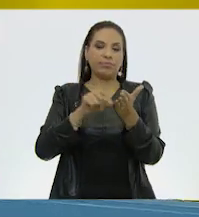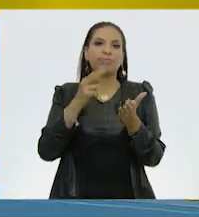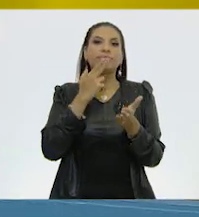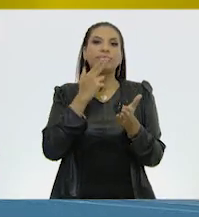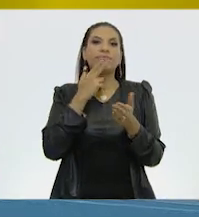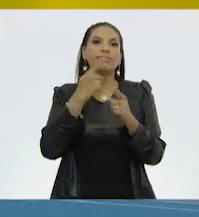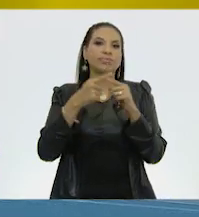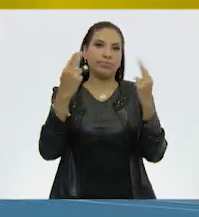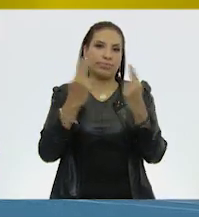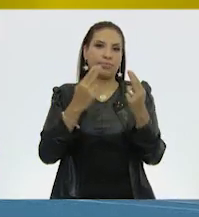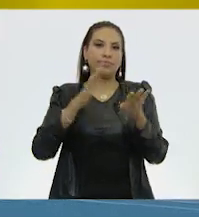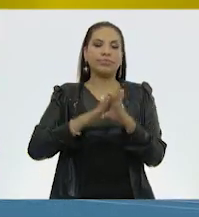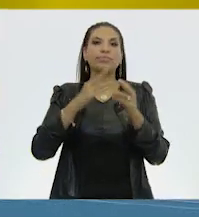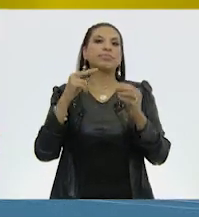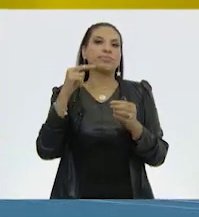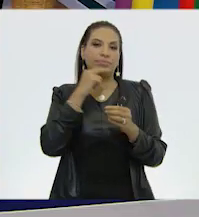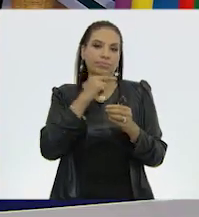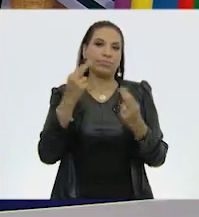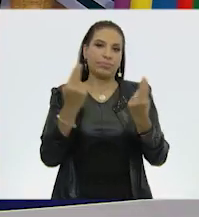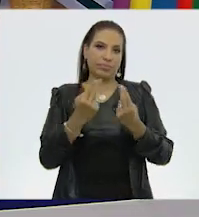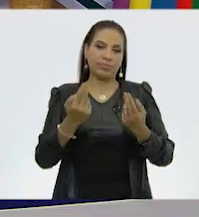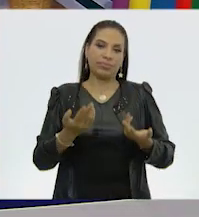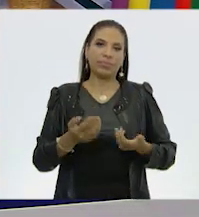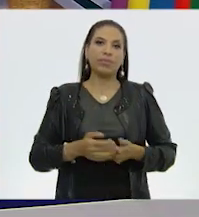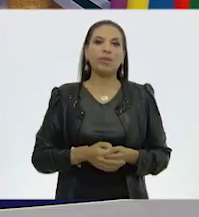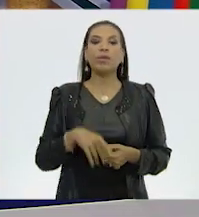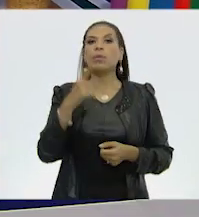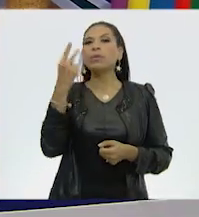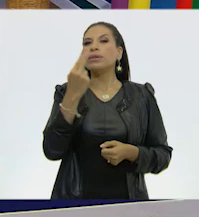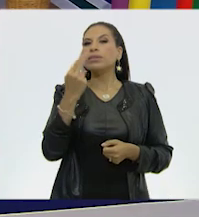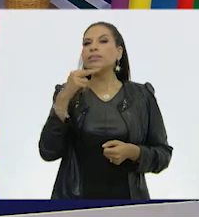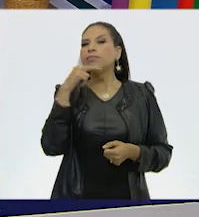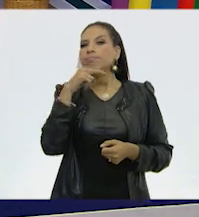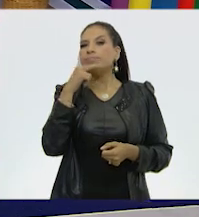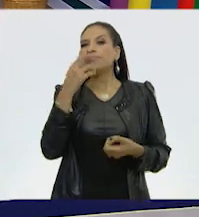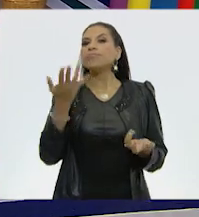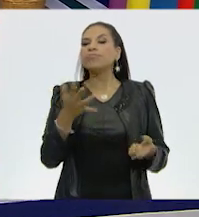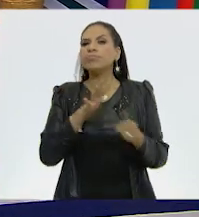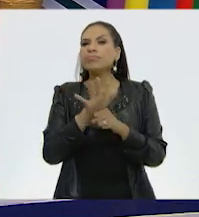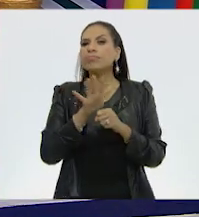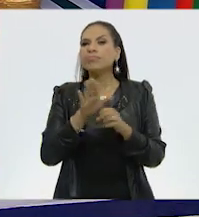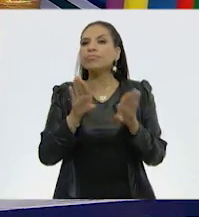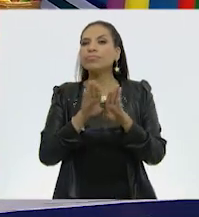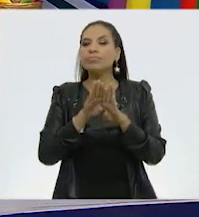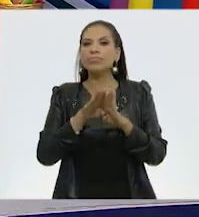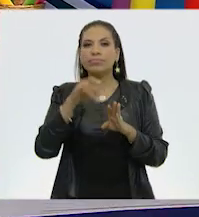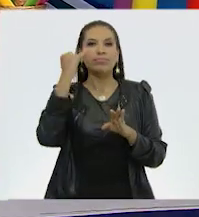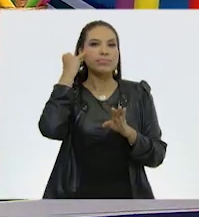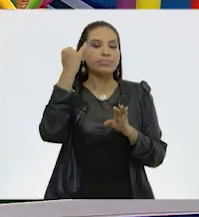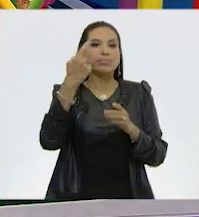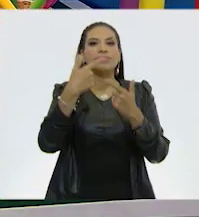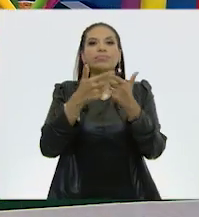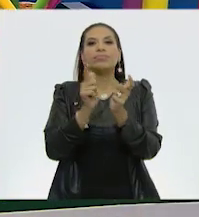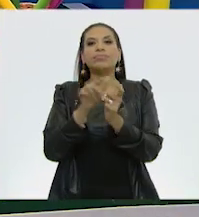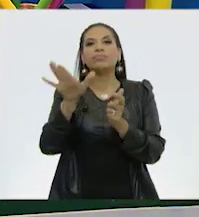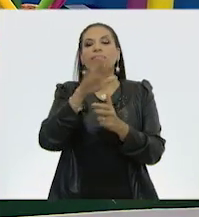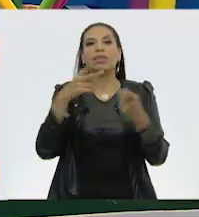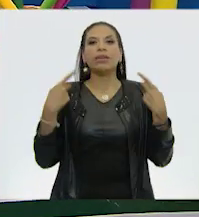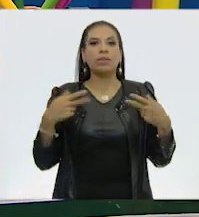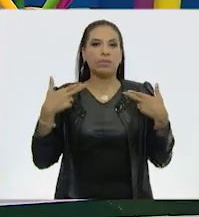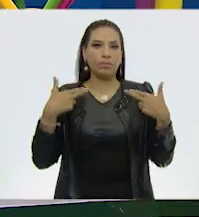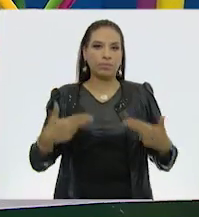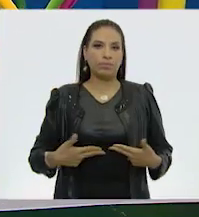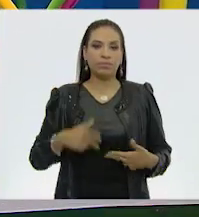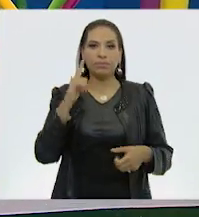satisfacer necesidades más inmediatas. ¿Una necesidad más inmediata? ¿Cómo? Imagina un grupo de humanos